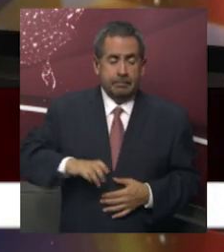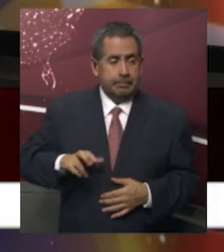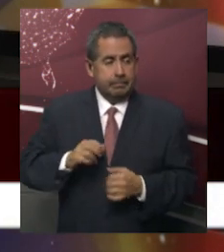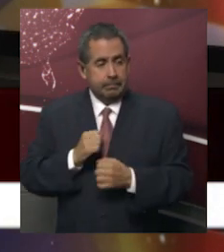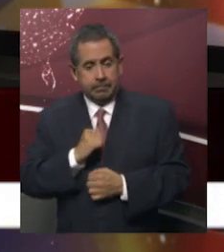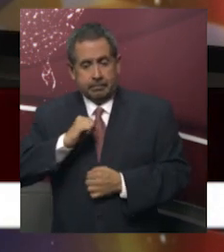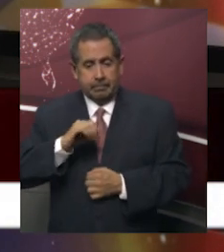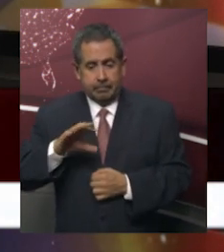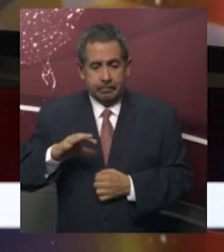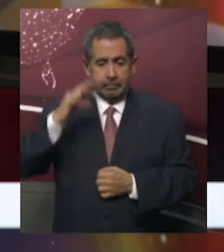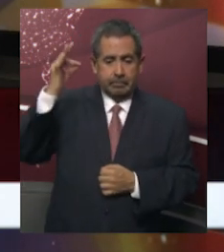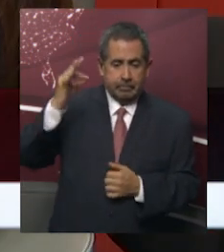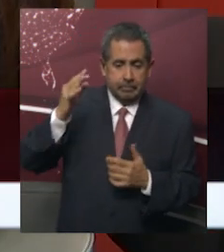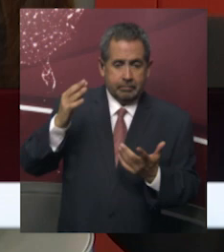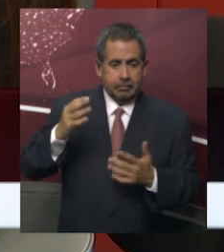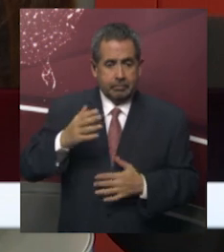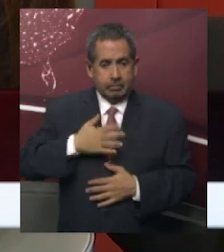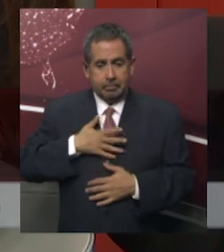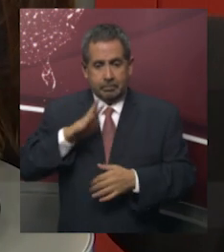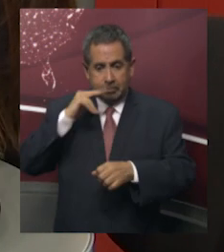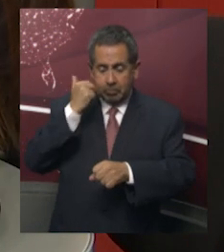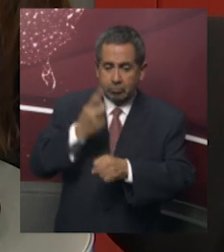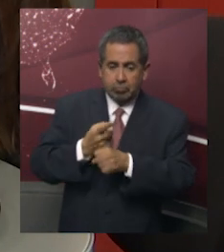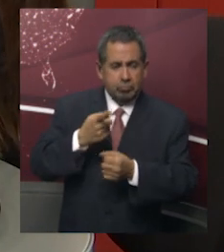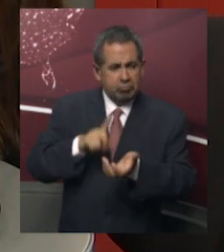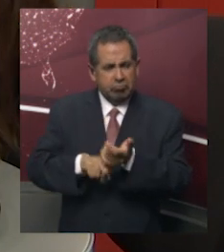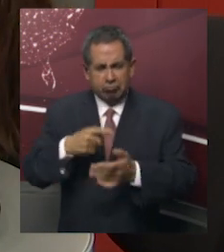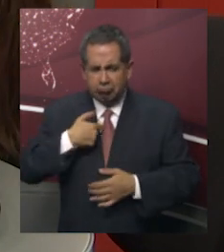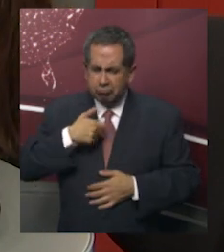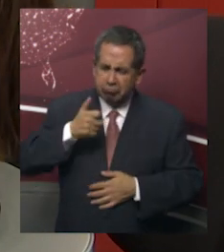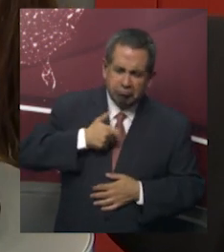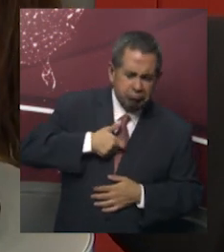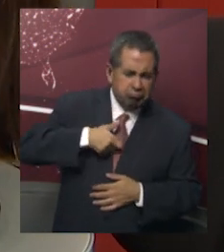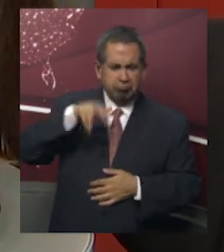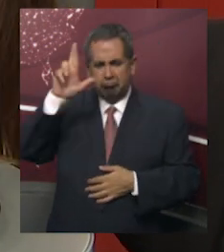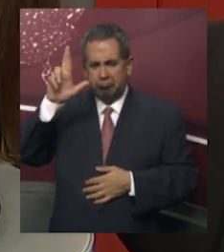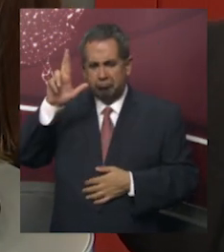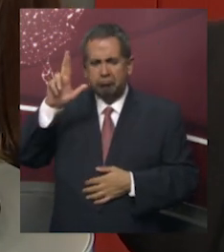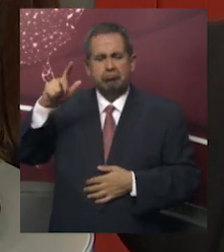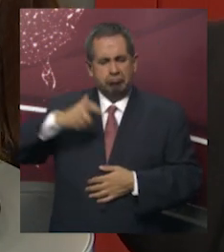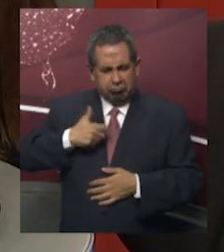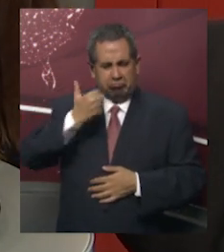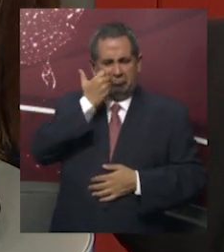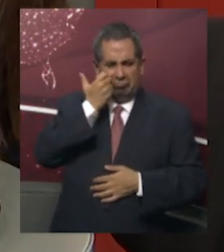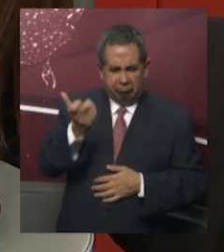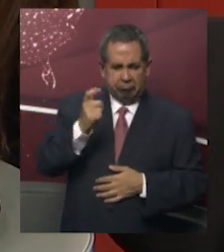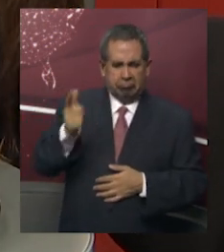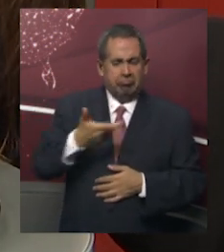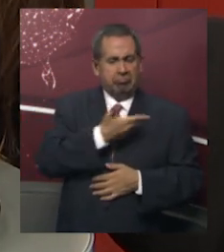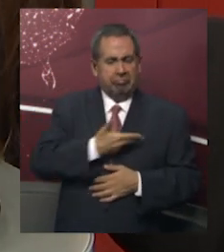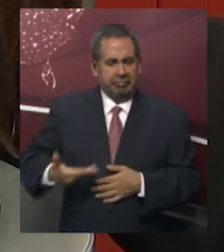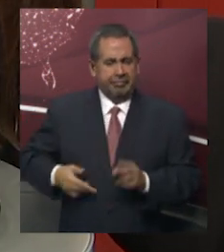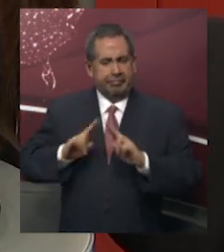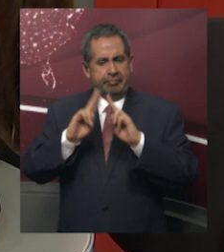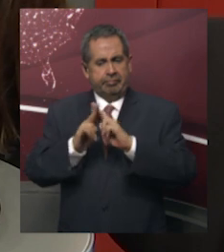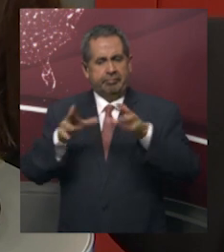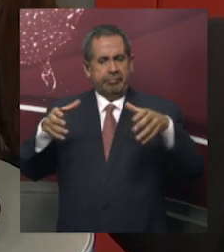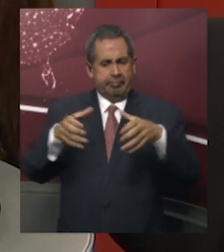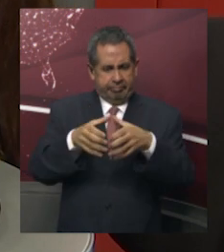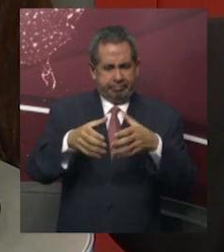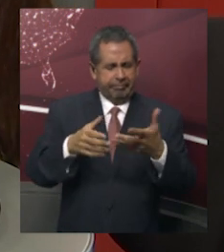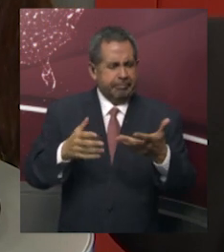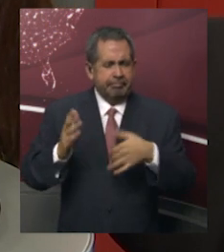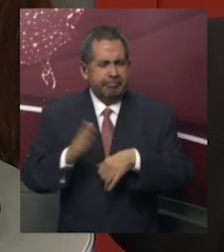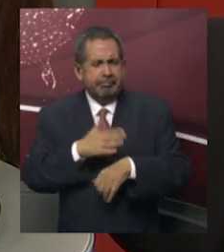me falta ni voluntad ni entusiasmo, yo me candidateé, yo dije quiero ser presidenta de la Unión Interparlamentaria y explico por